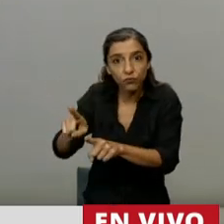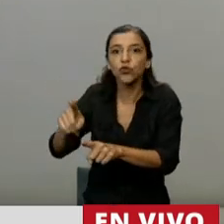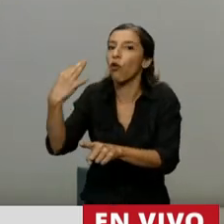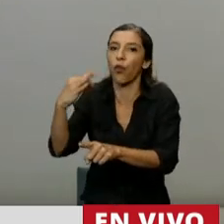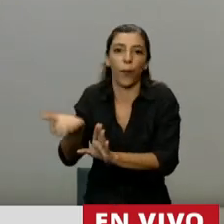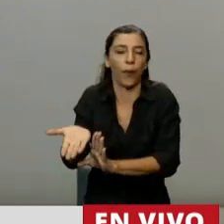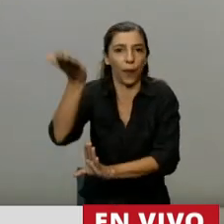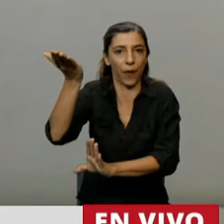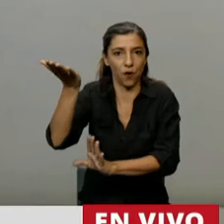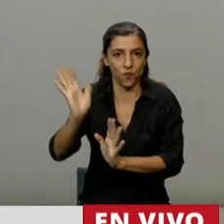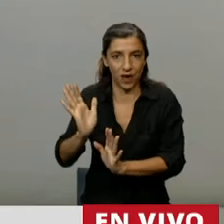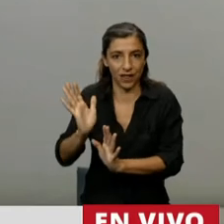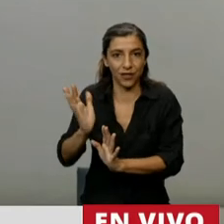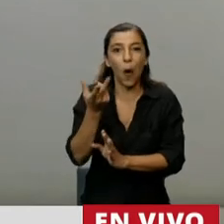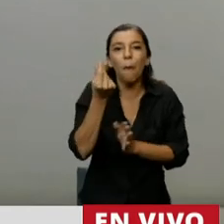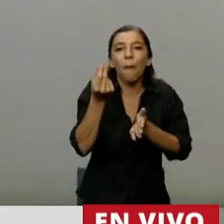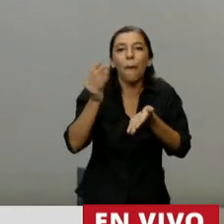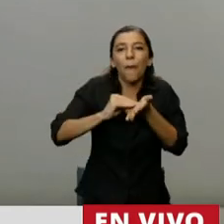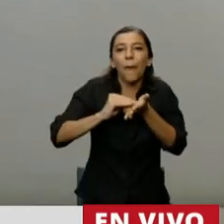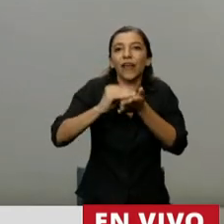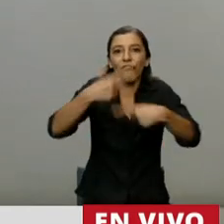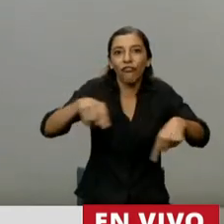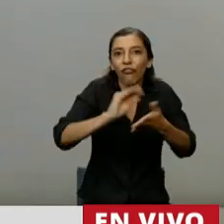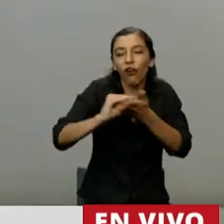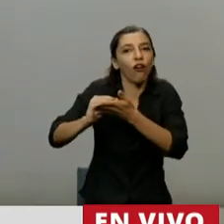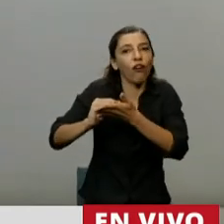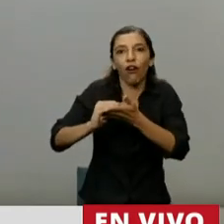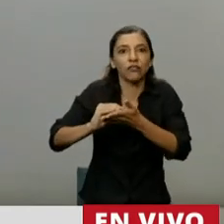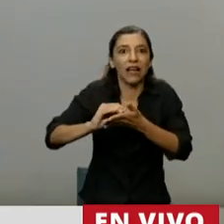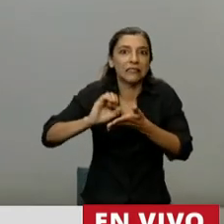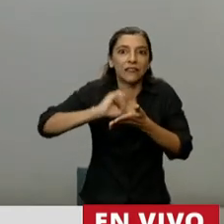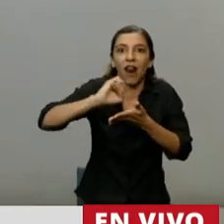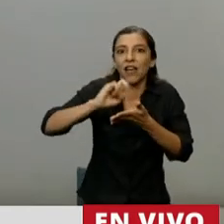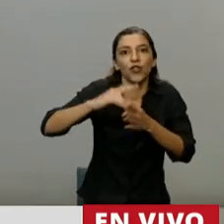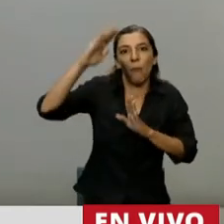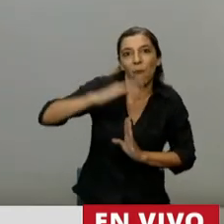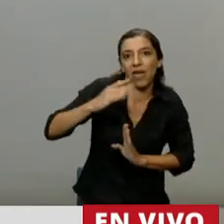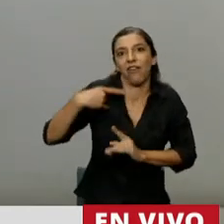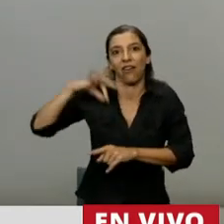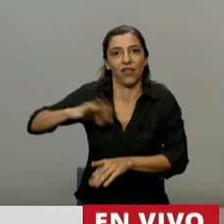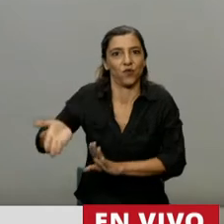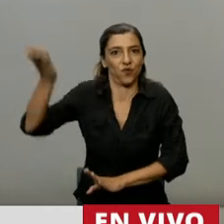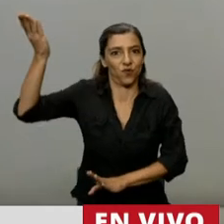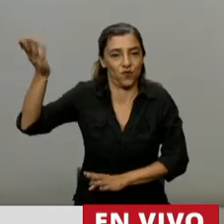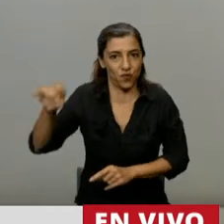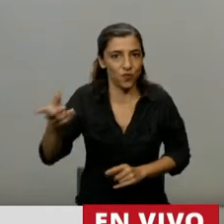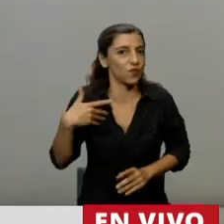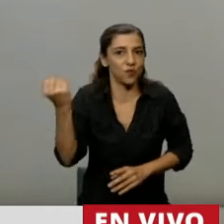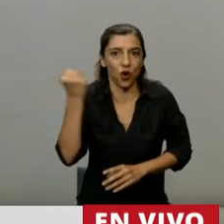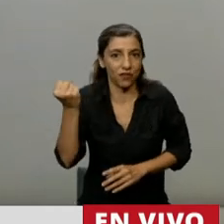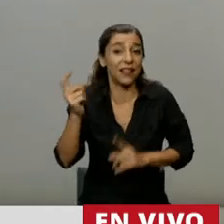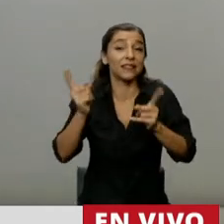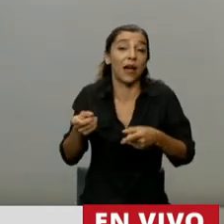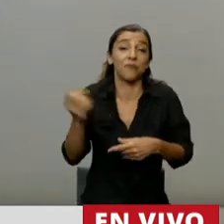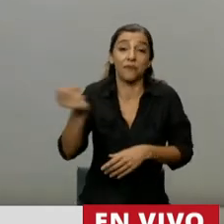aumentar más que los precios, que hay que defender el mercado interno y que eso significa que se tienen que crear nuevos puestos de